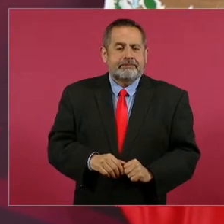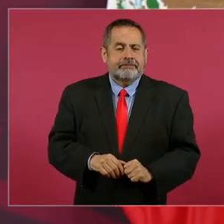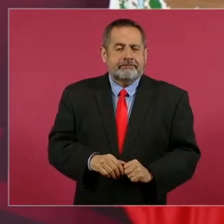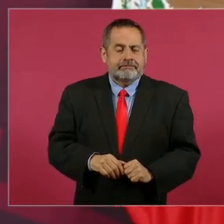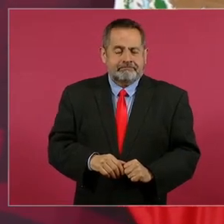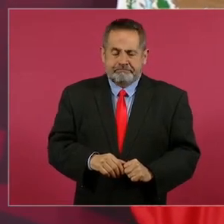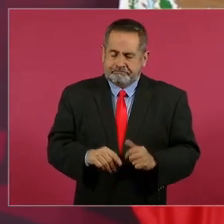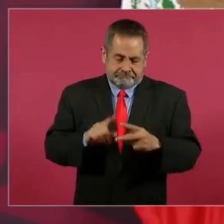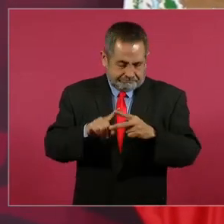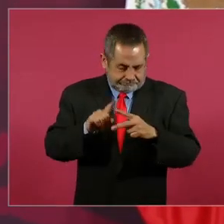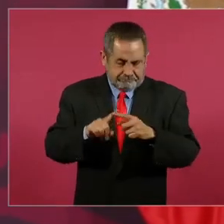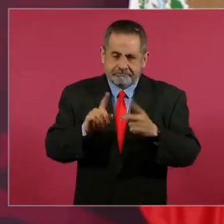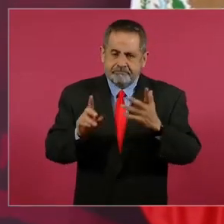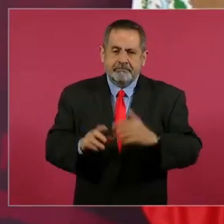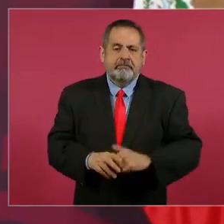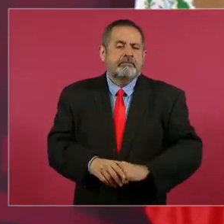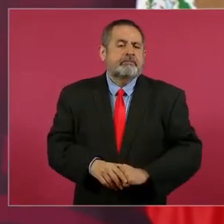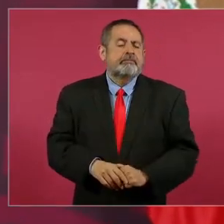Primero.